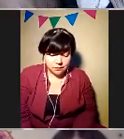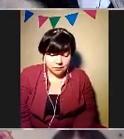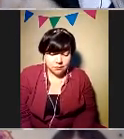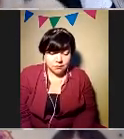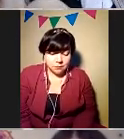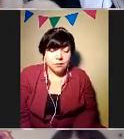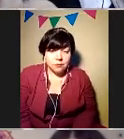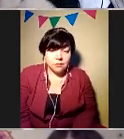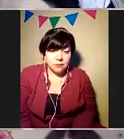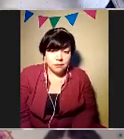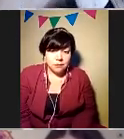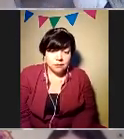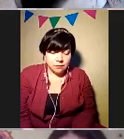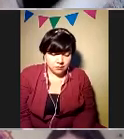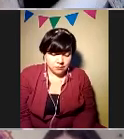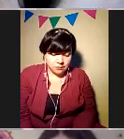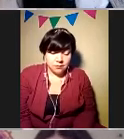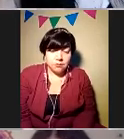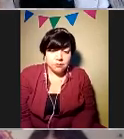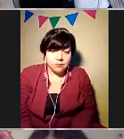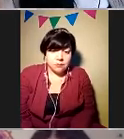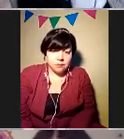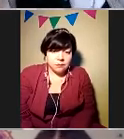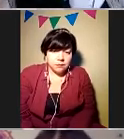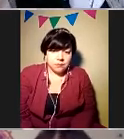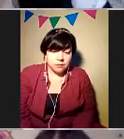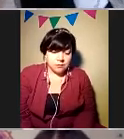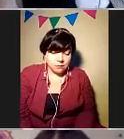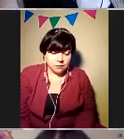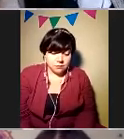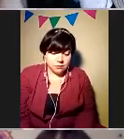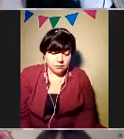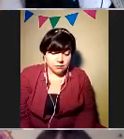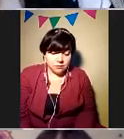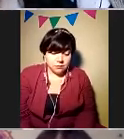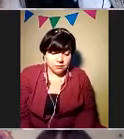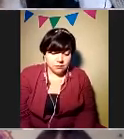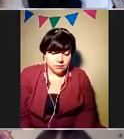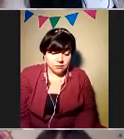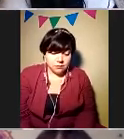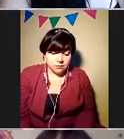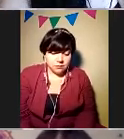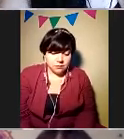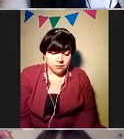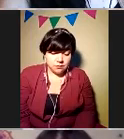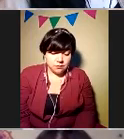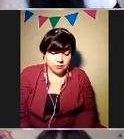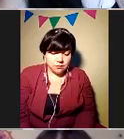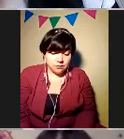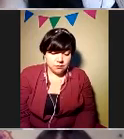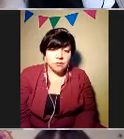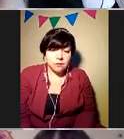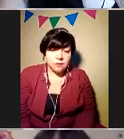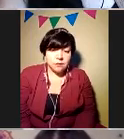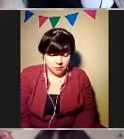a esta tienda, que se sabía, que todo el mundo sabía que no era una gran tienda, sino que es de fácil acceso más que nada, todos